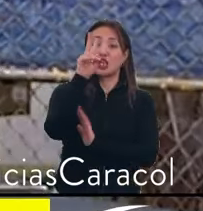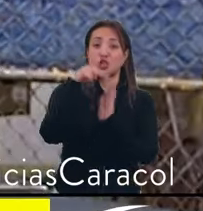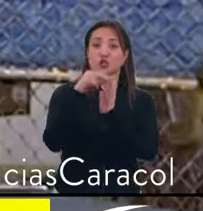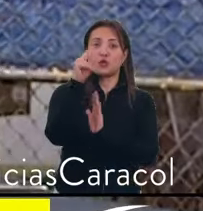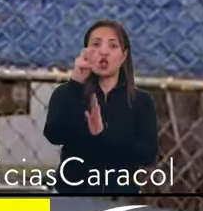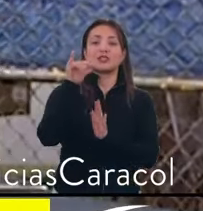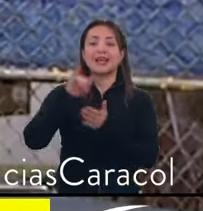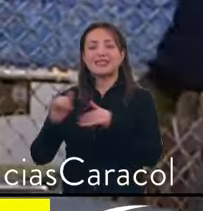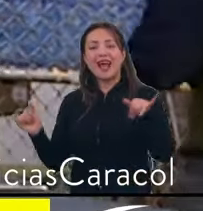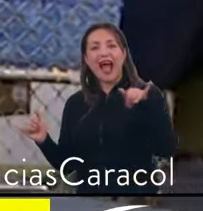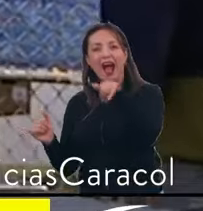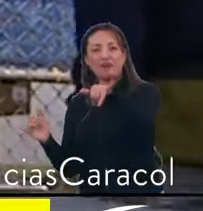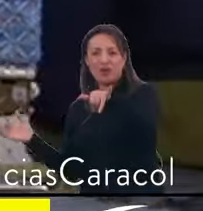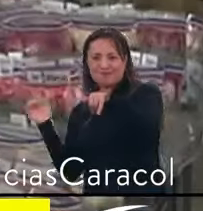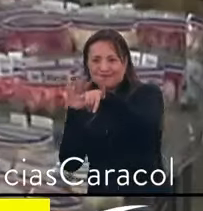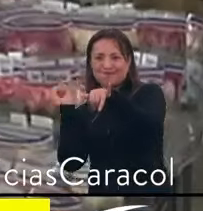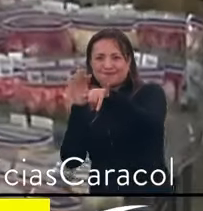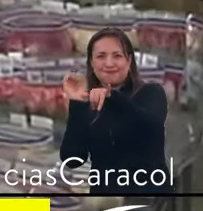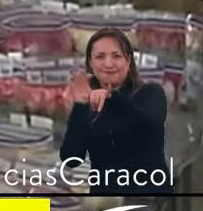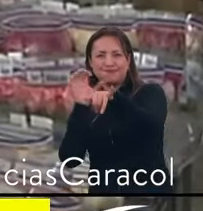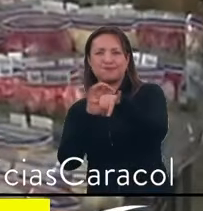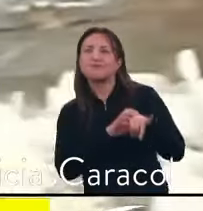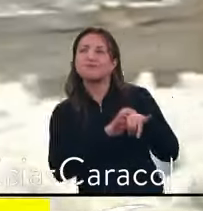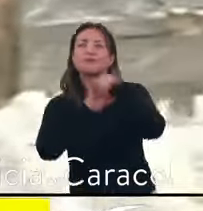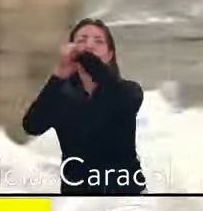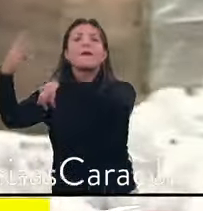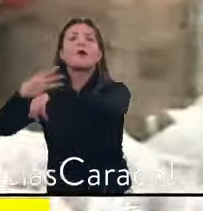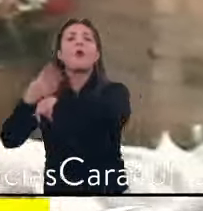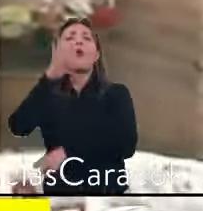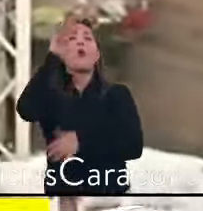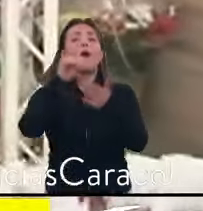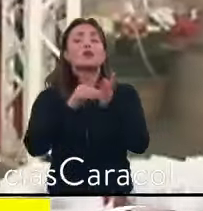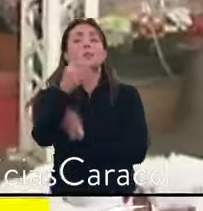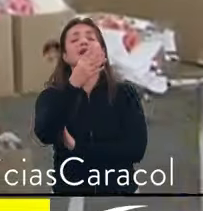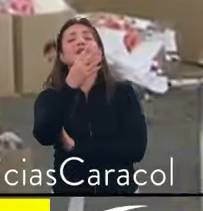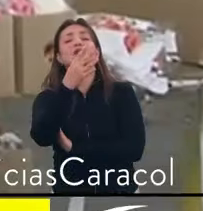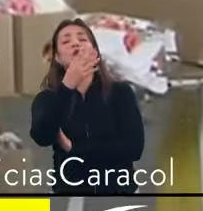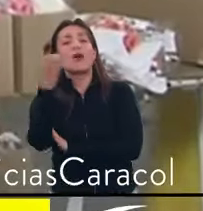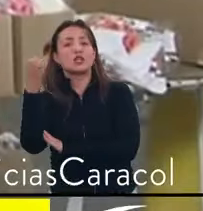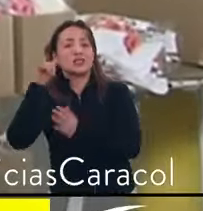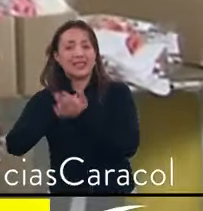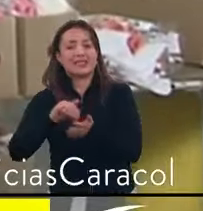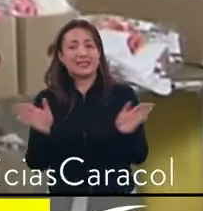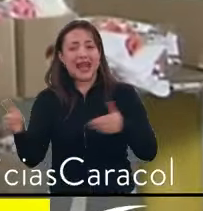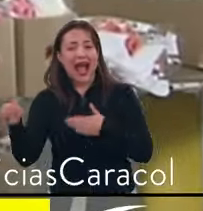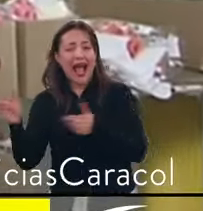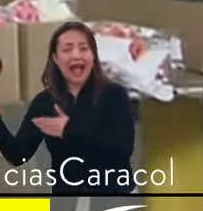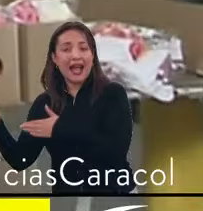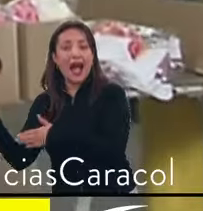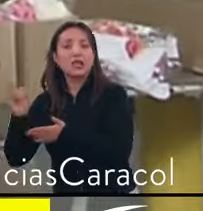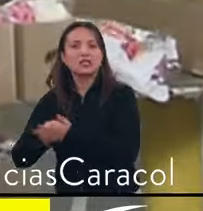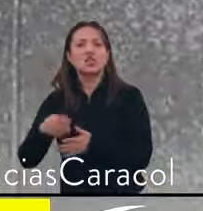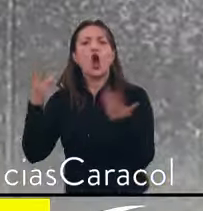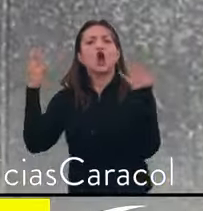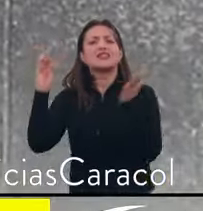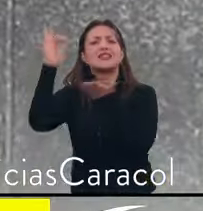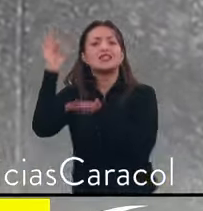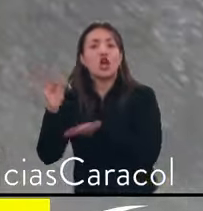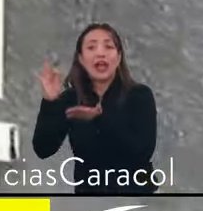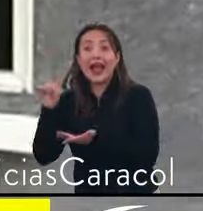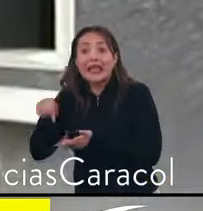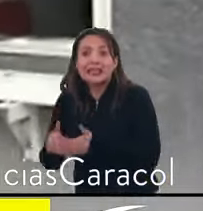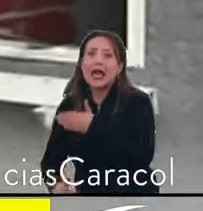transportó desde el aeropuerto El Dorado a Miami 4.200 cajas llenas de flores. 80 toneladas de campo colombiano iniciaron el Tratado de